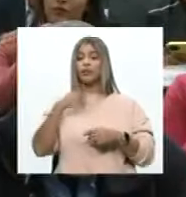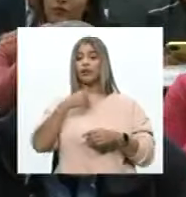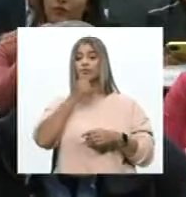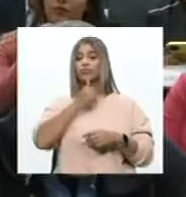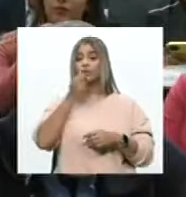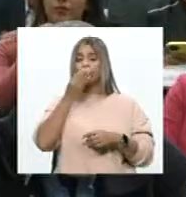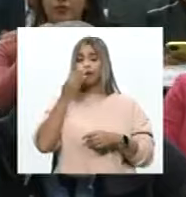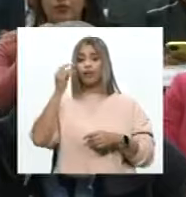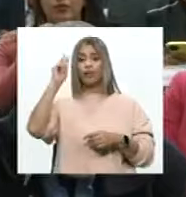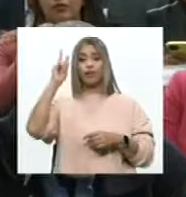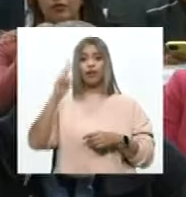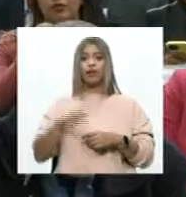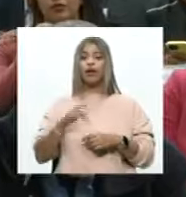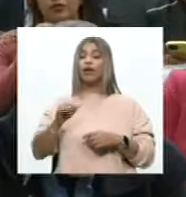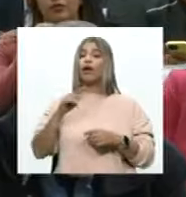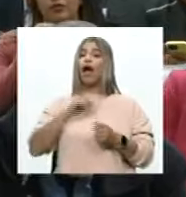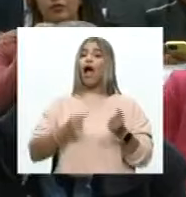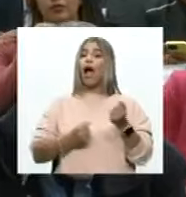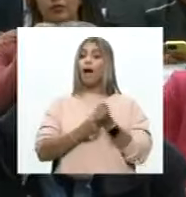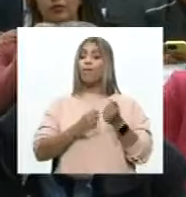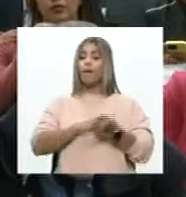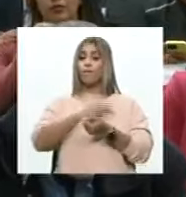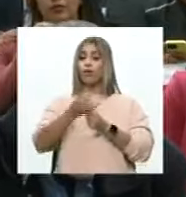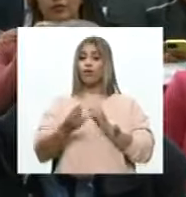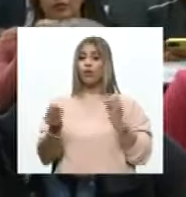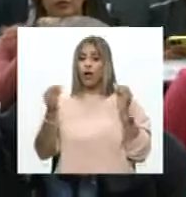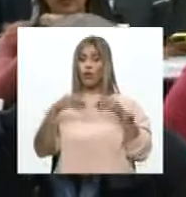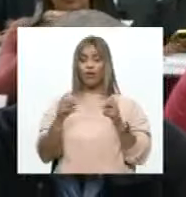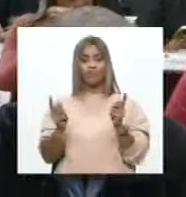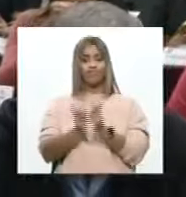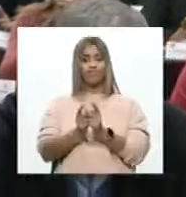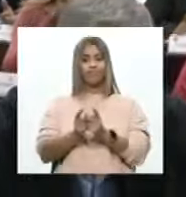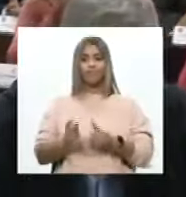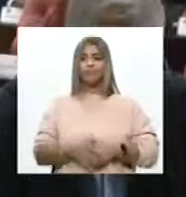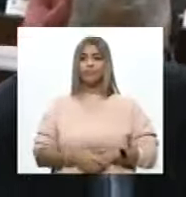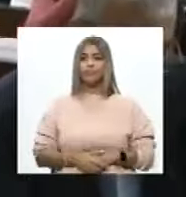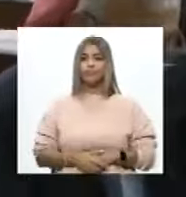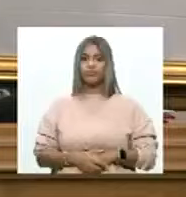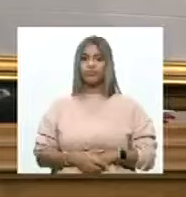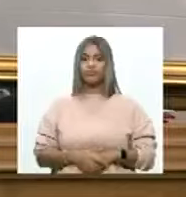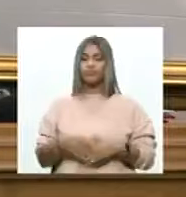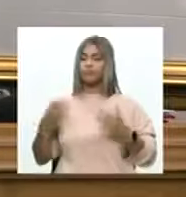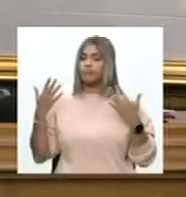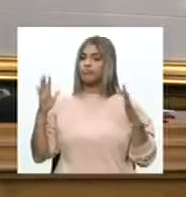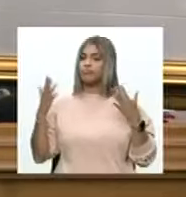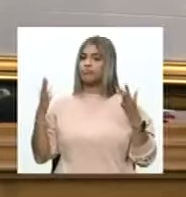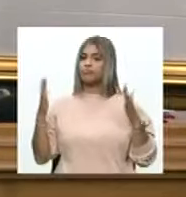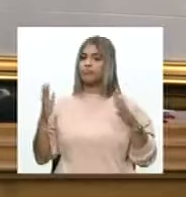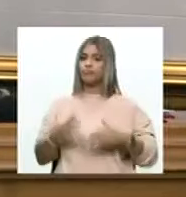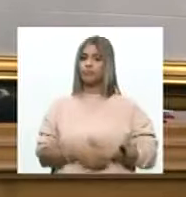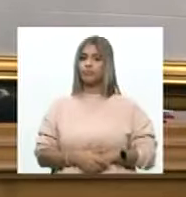y apoyamos el proyecto de acuerdo. Es todo, señor presidente.